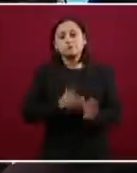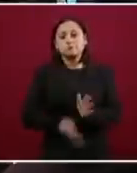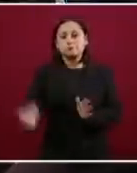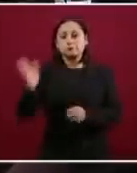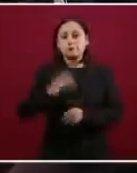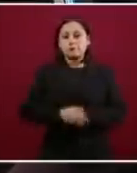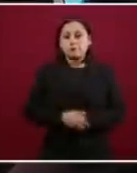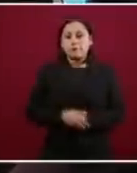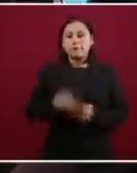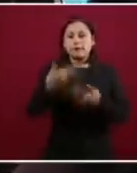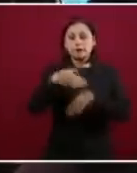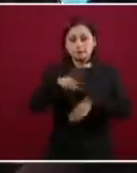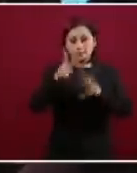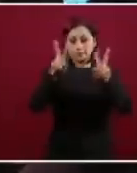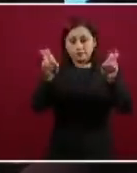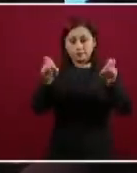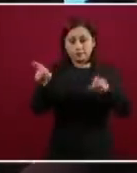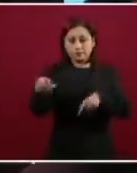Sobre el tema.